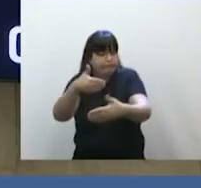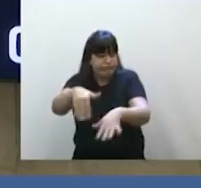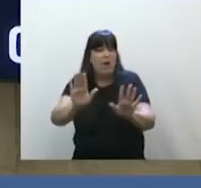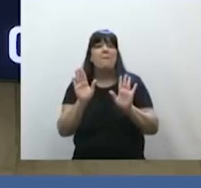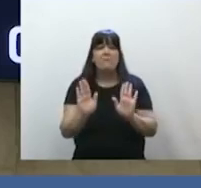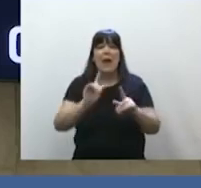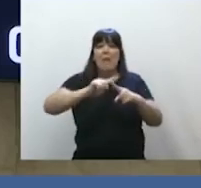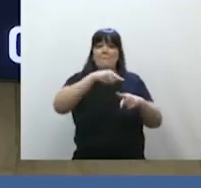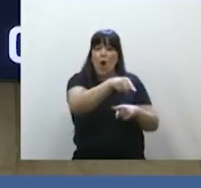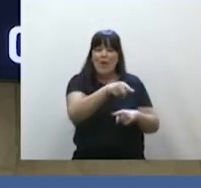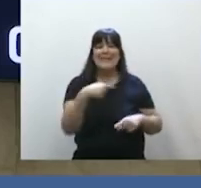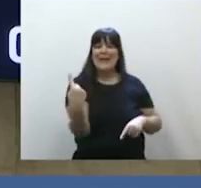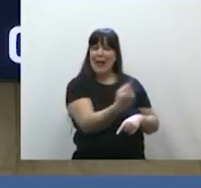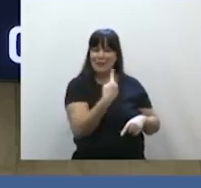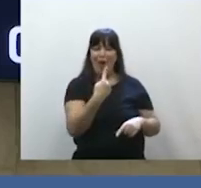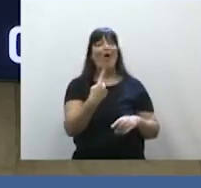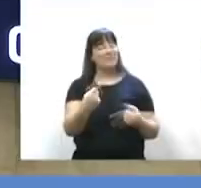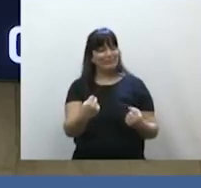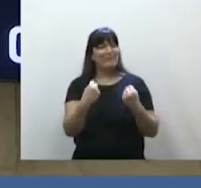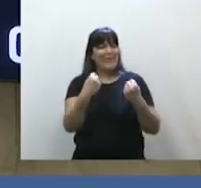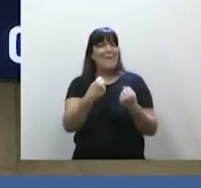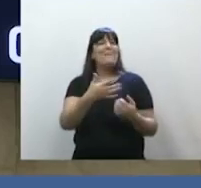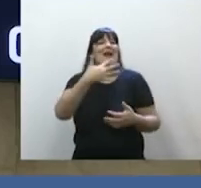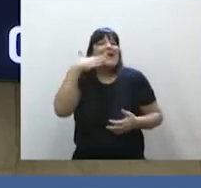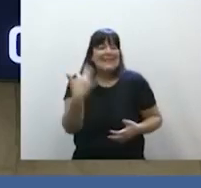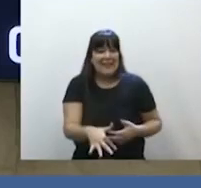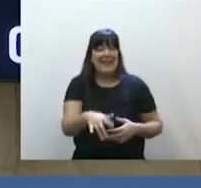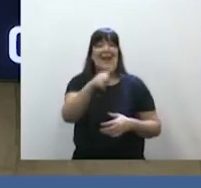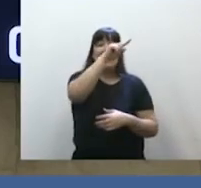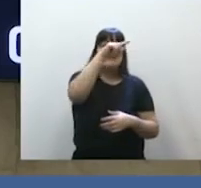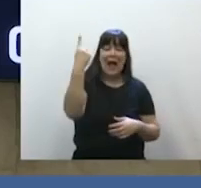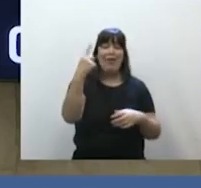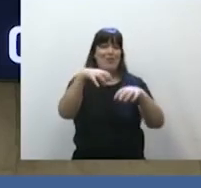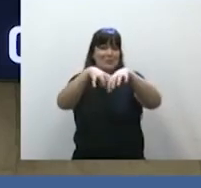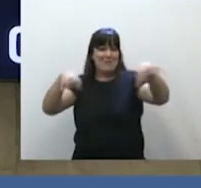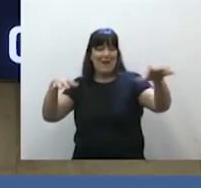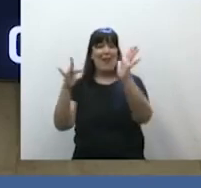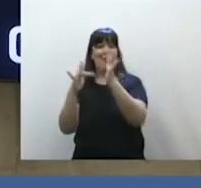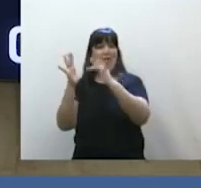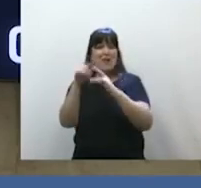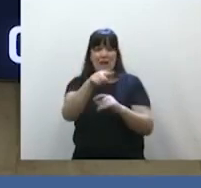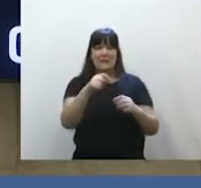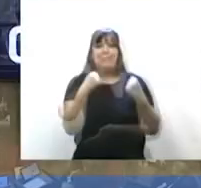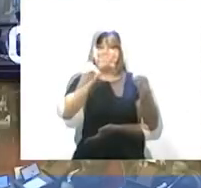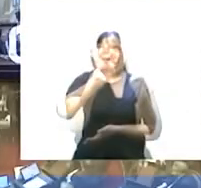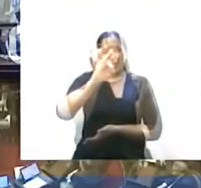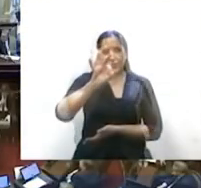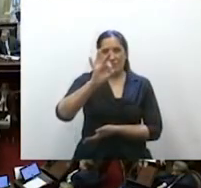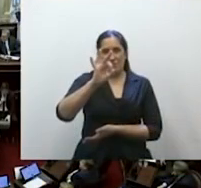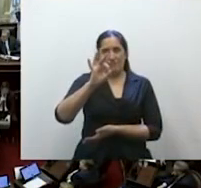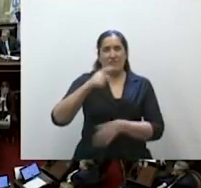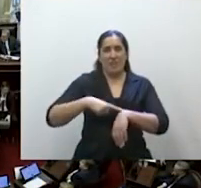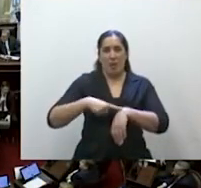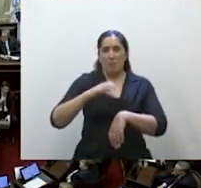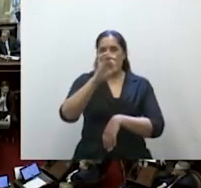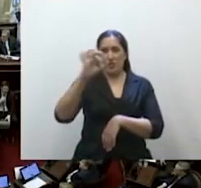la política tengamos la valentía de entender que un Estado laico siempre es mucho más potente que alguna creencia individual. Ahora